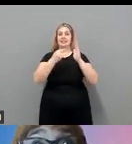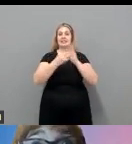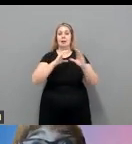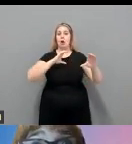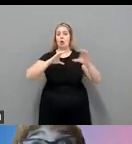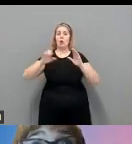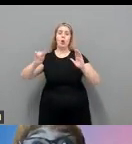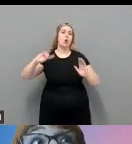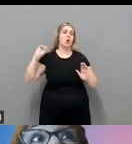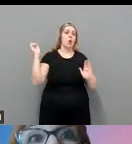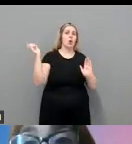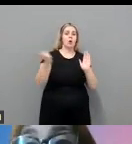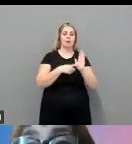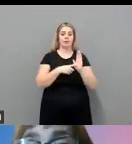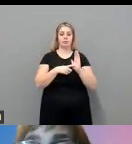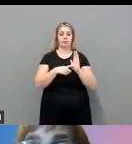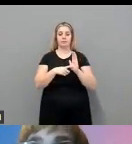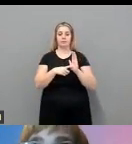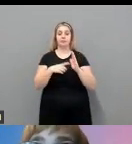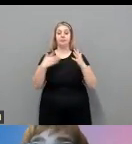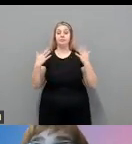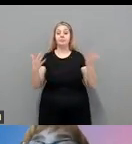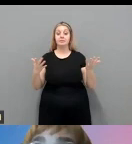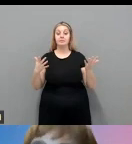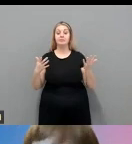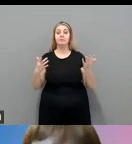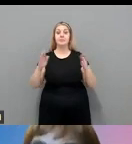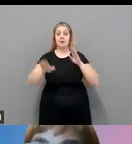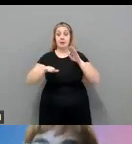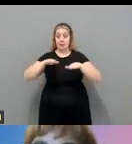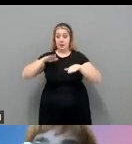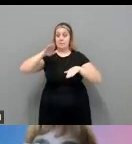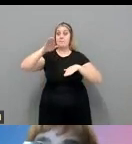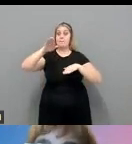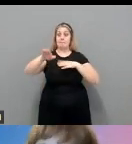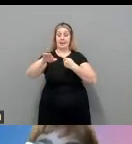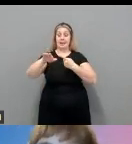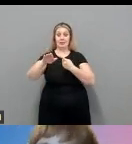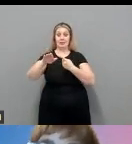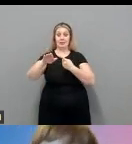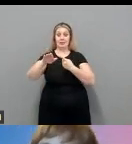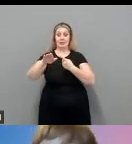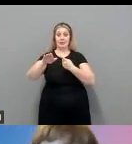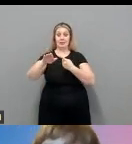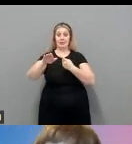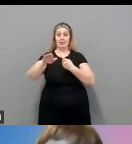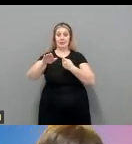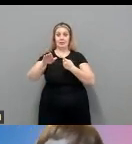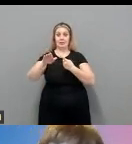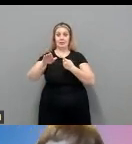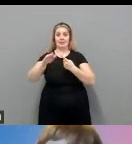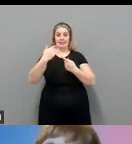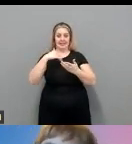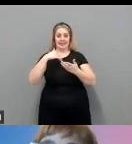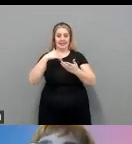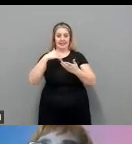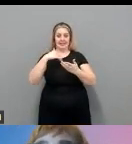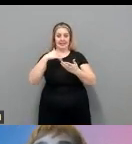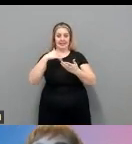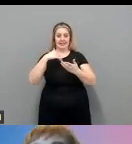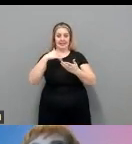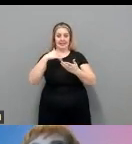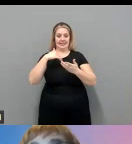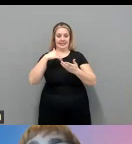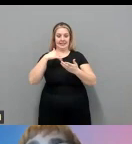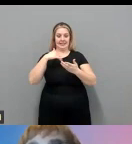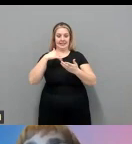aquí el siguiente paso que nos queda dar, una vez ya se ha conseguido introducir por fin, que ya hacía falta, en el catálogo